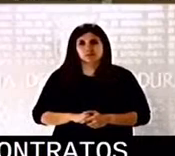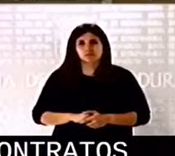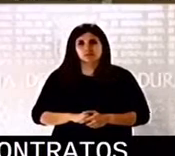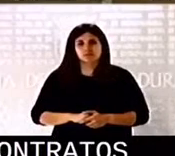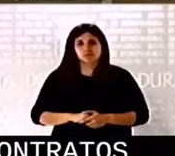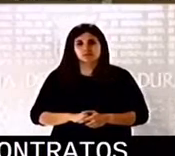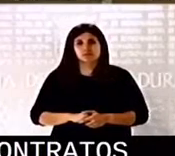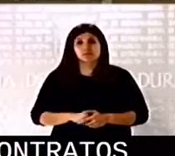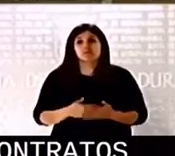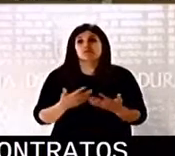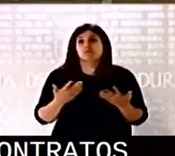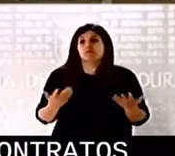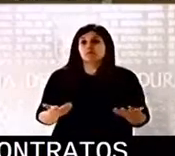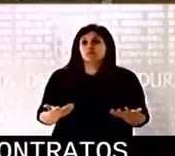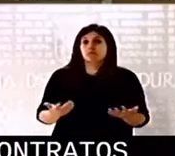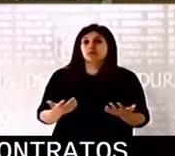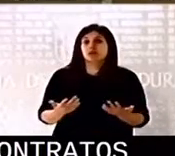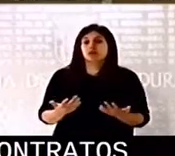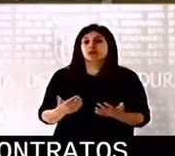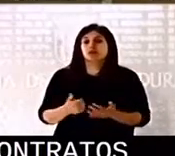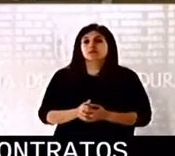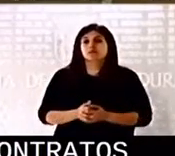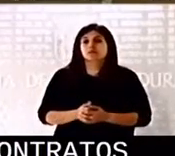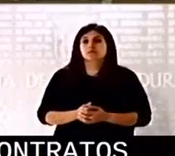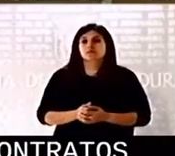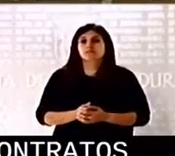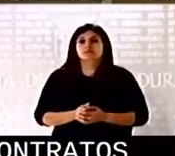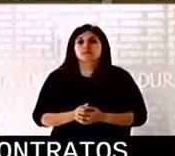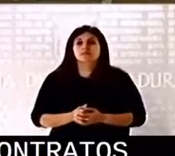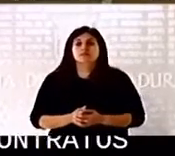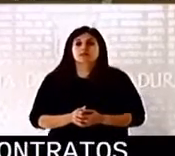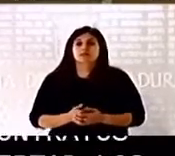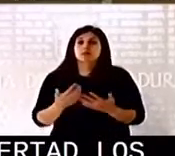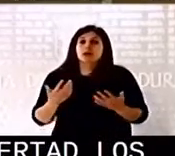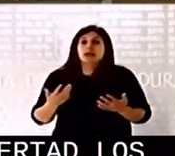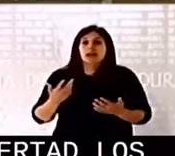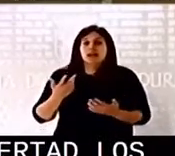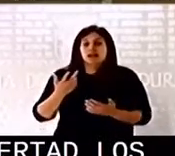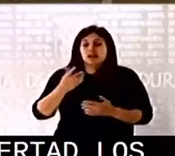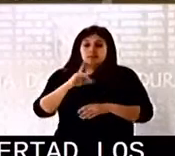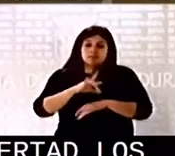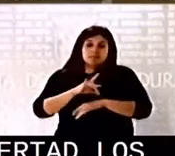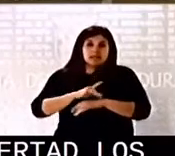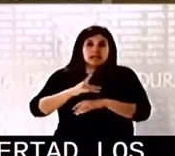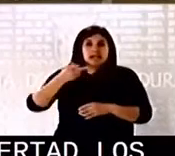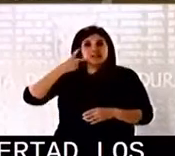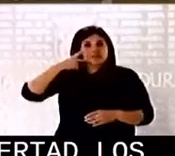Y si en el ejercicio de la libertad los especialistas,